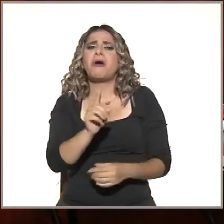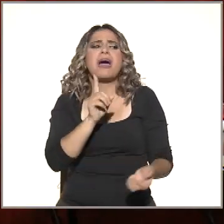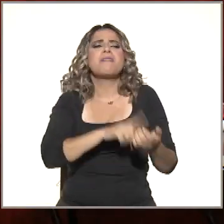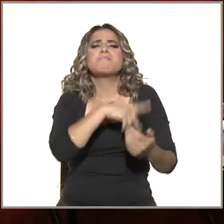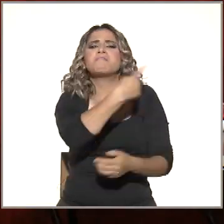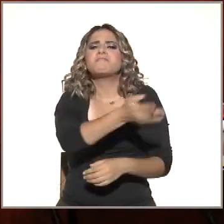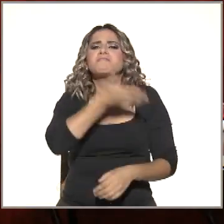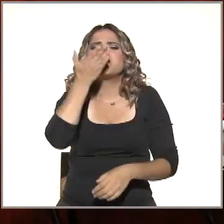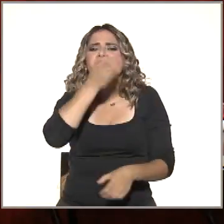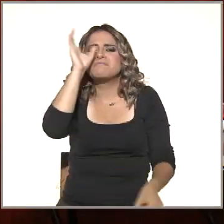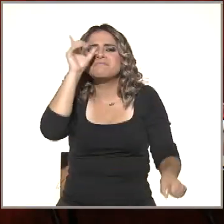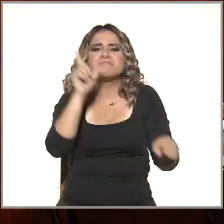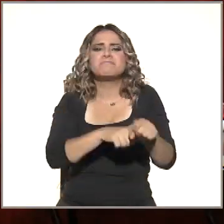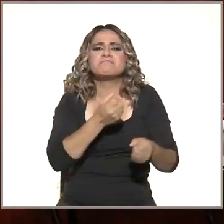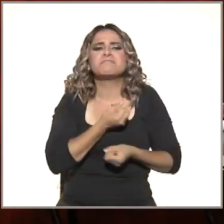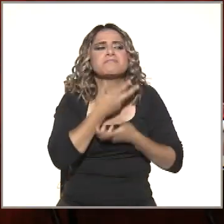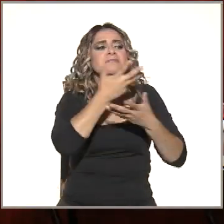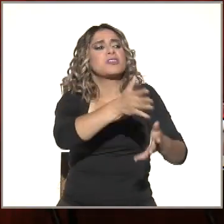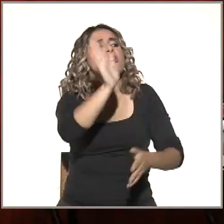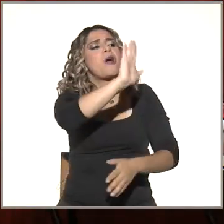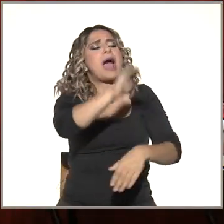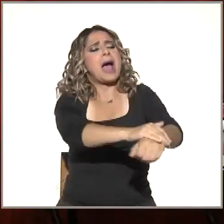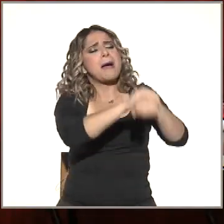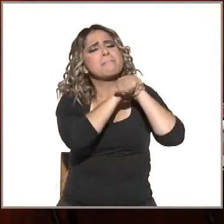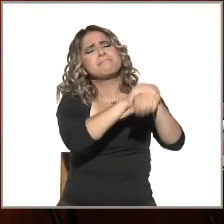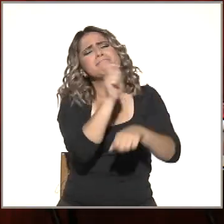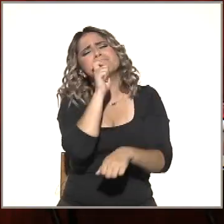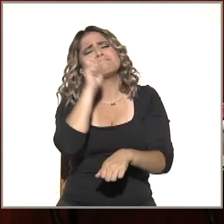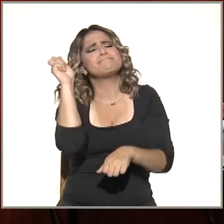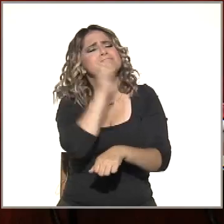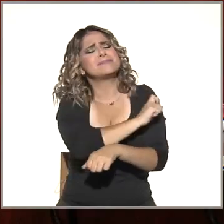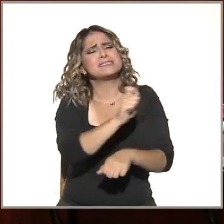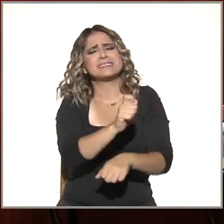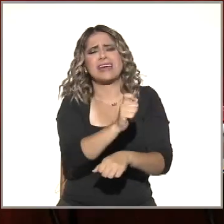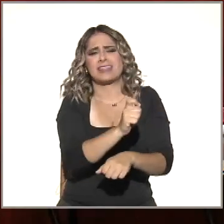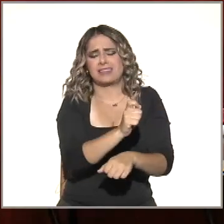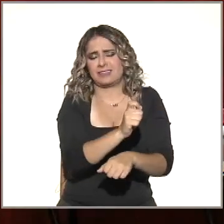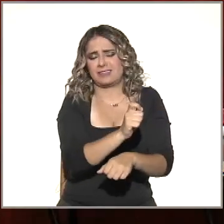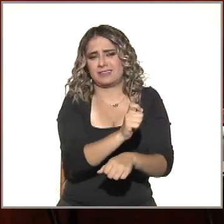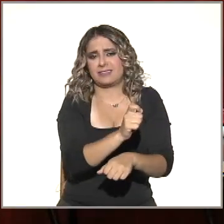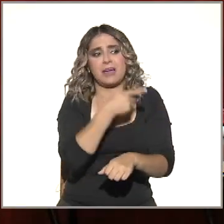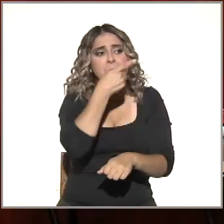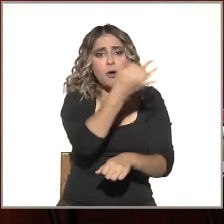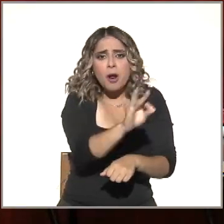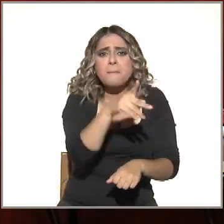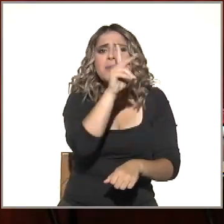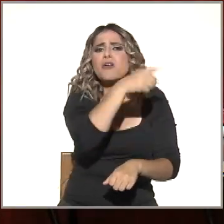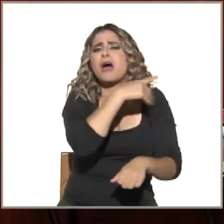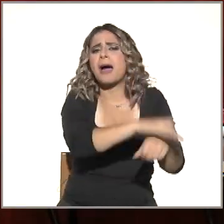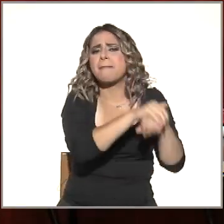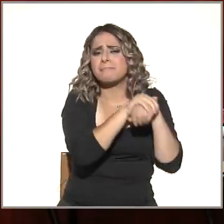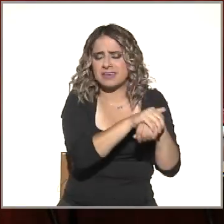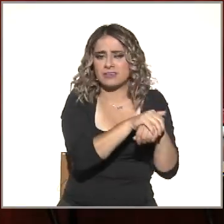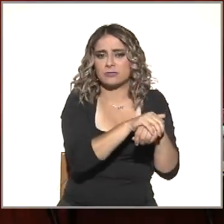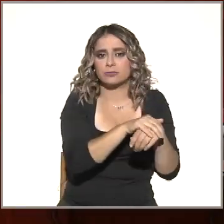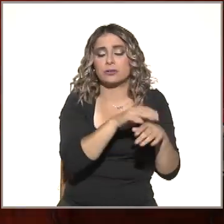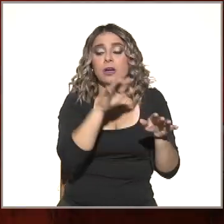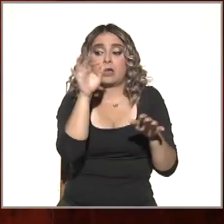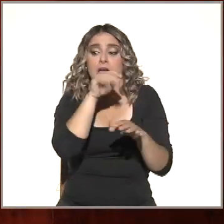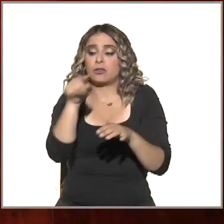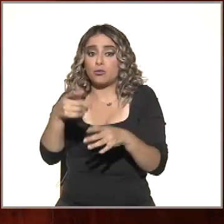de expresarle amistad. O en el momento en que alguien hace algo muy